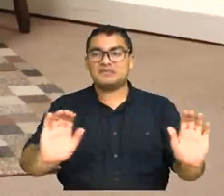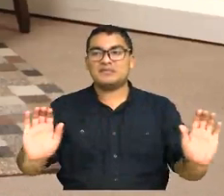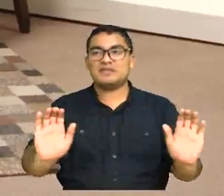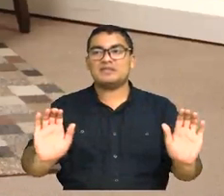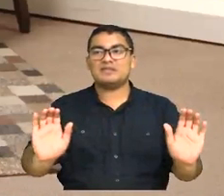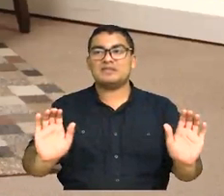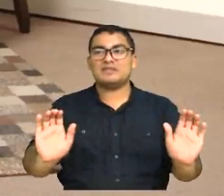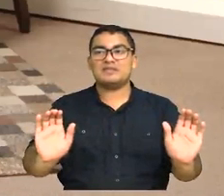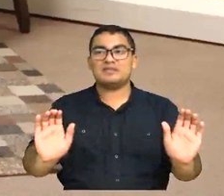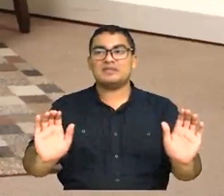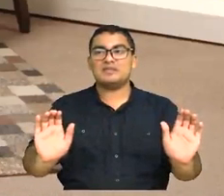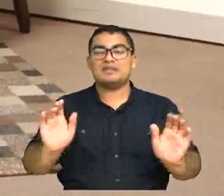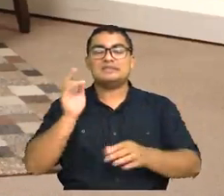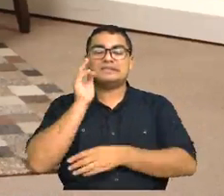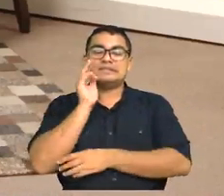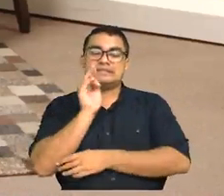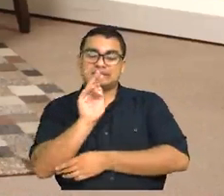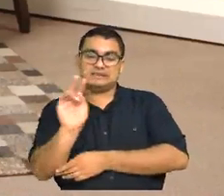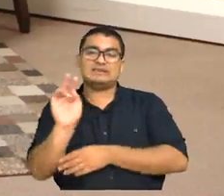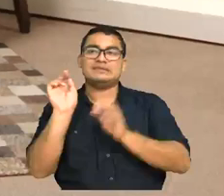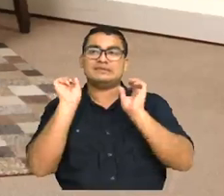es más visible estos tipos de síntomas que en el adulto.